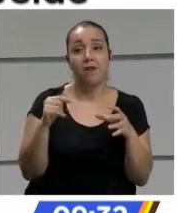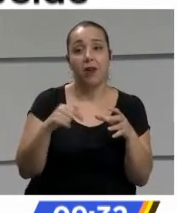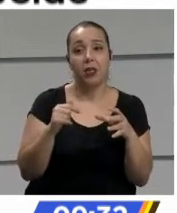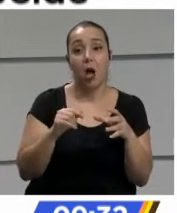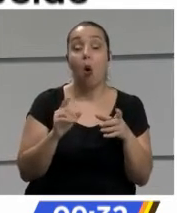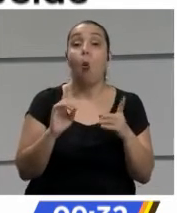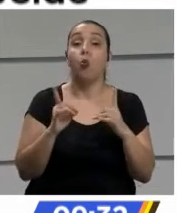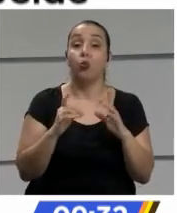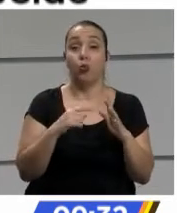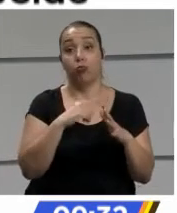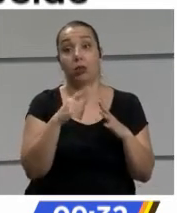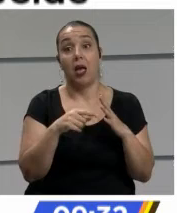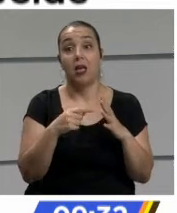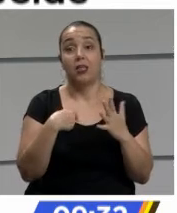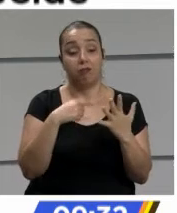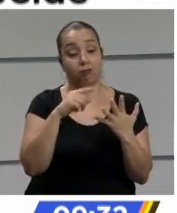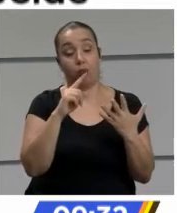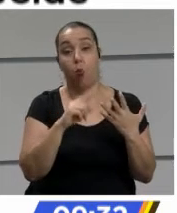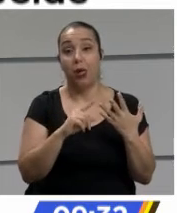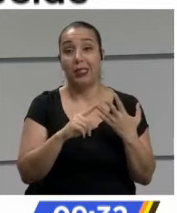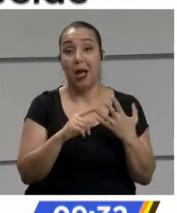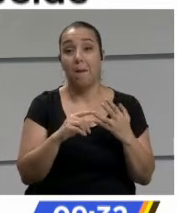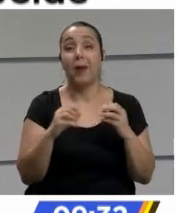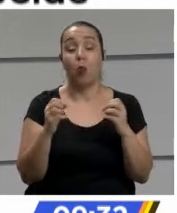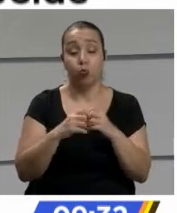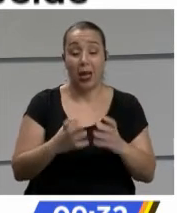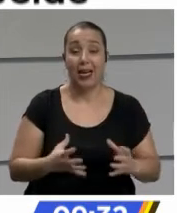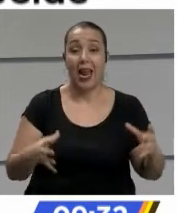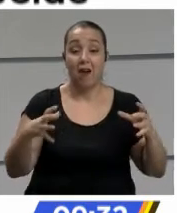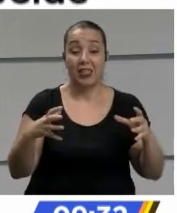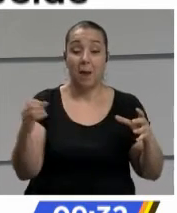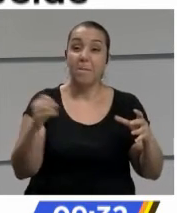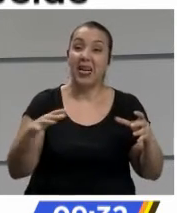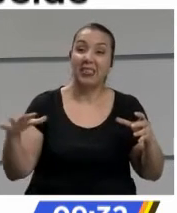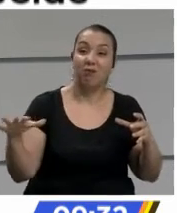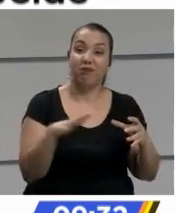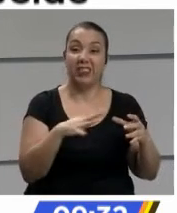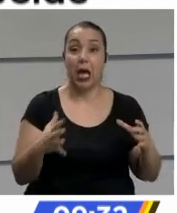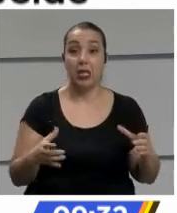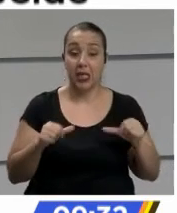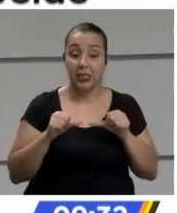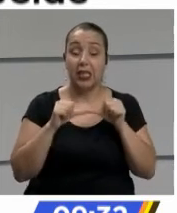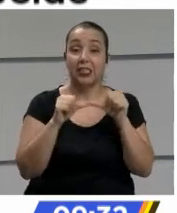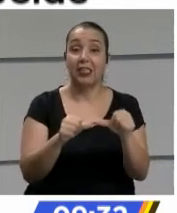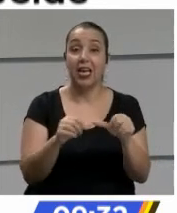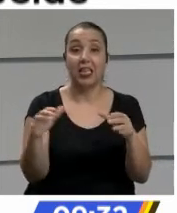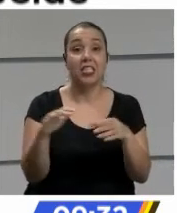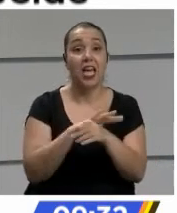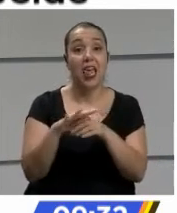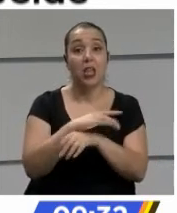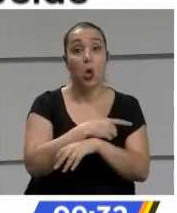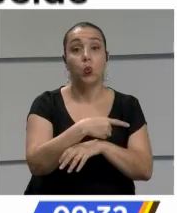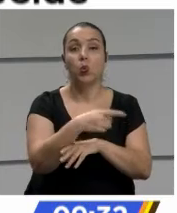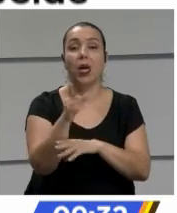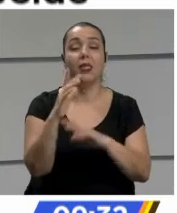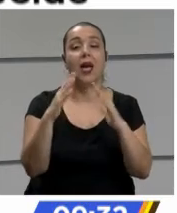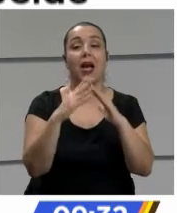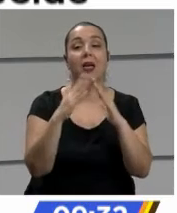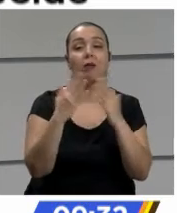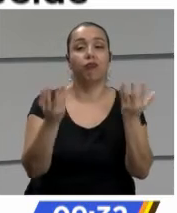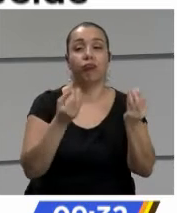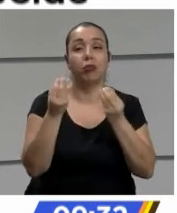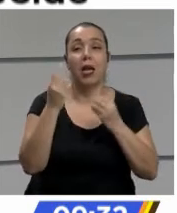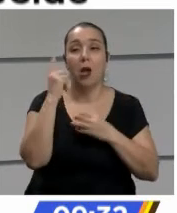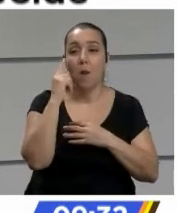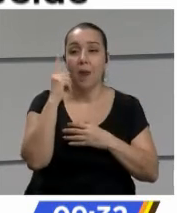C. Anansi consigue una calabaza más grande y la sigue llenando. En casita, chicos, ¿ustedes qué consideran? ¿A,